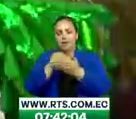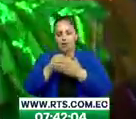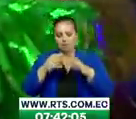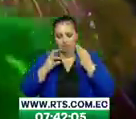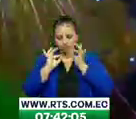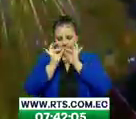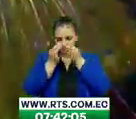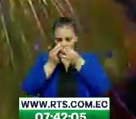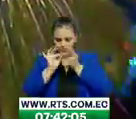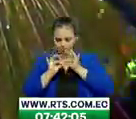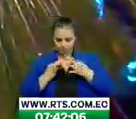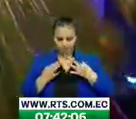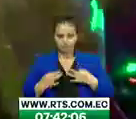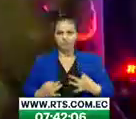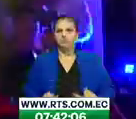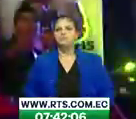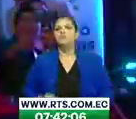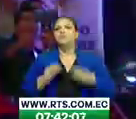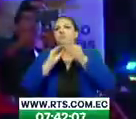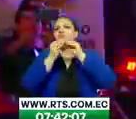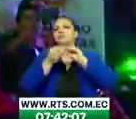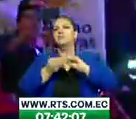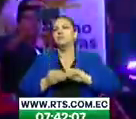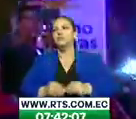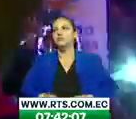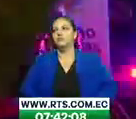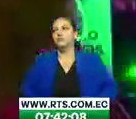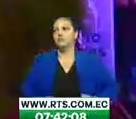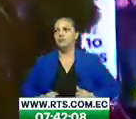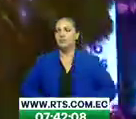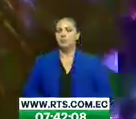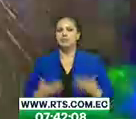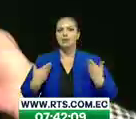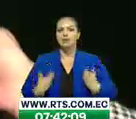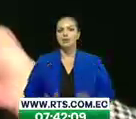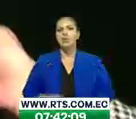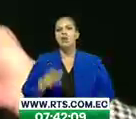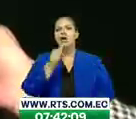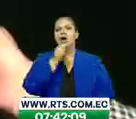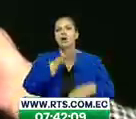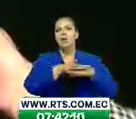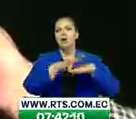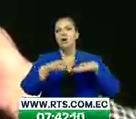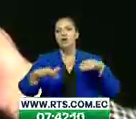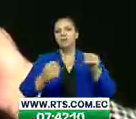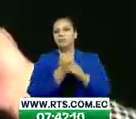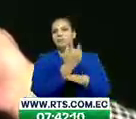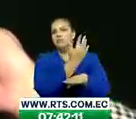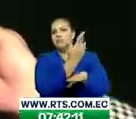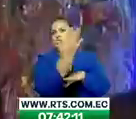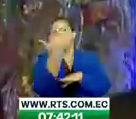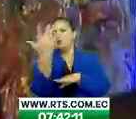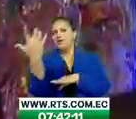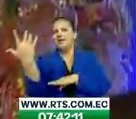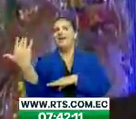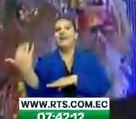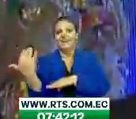elaborado a base del manglar que se asemeja en las orillas del río.